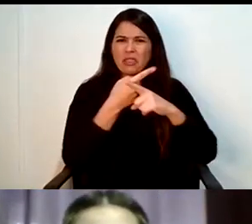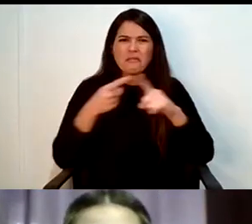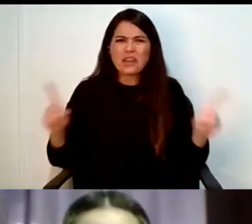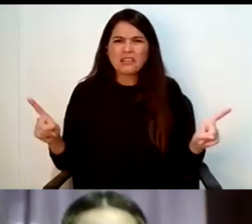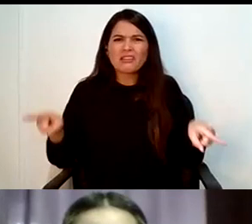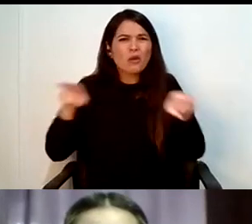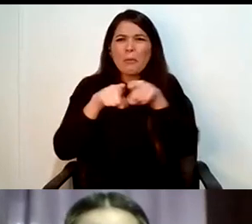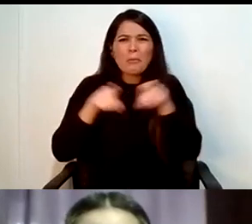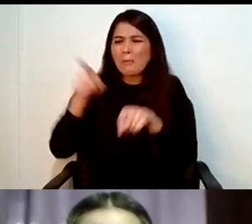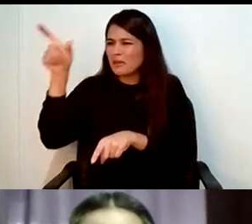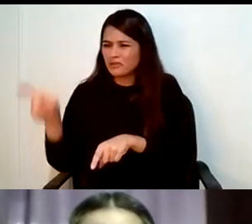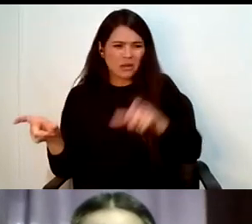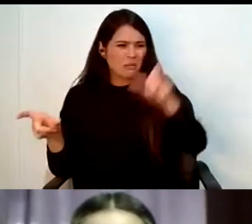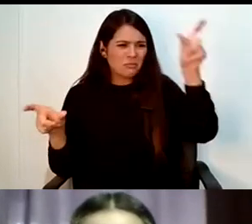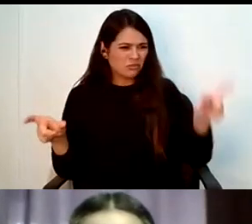otra?